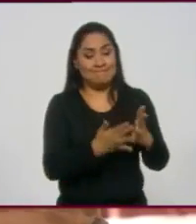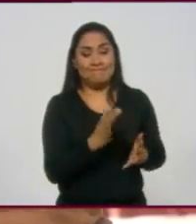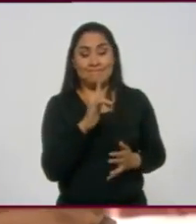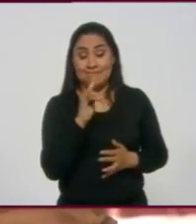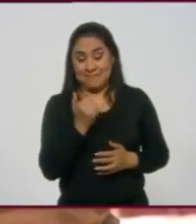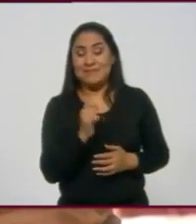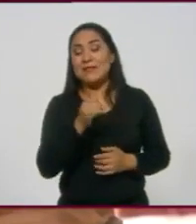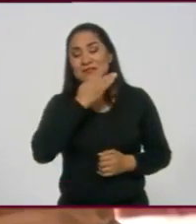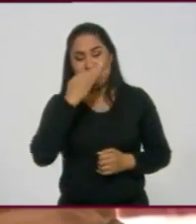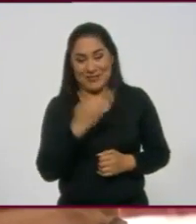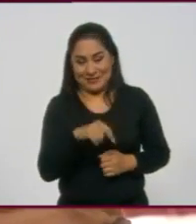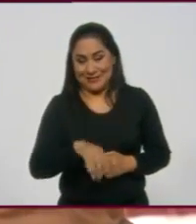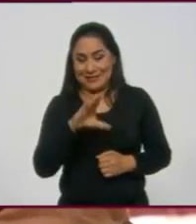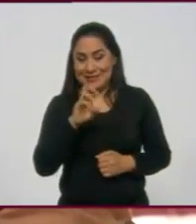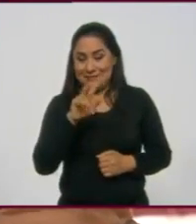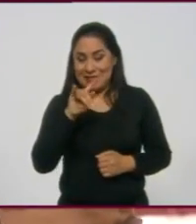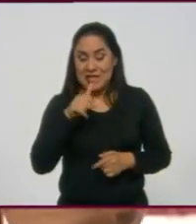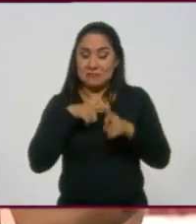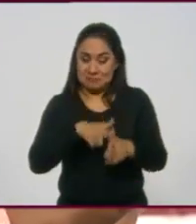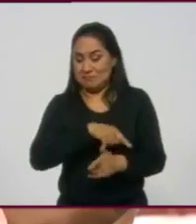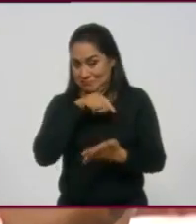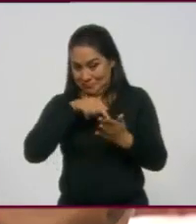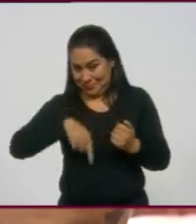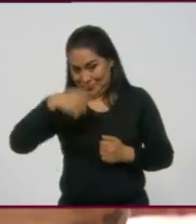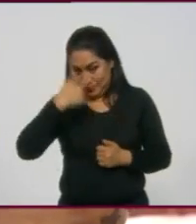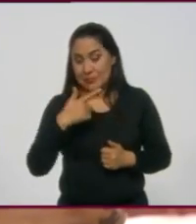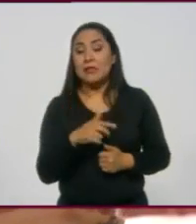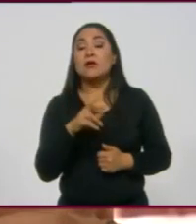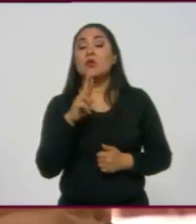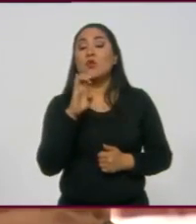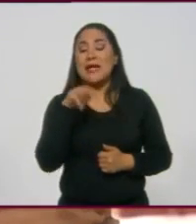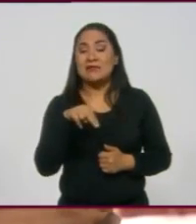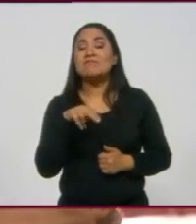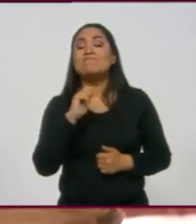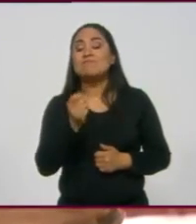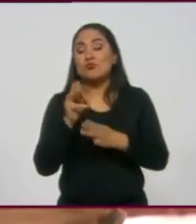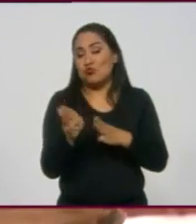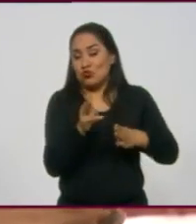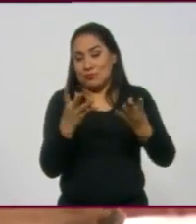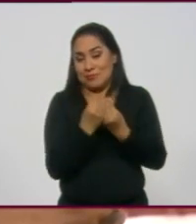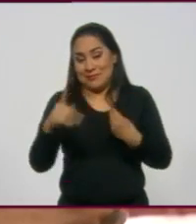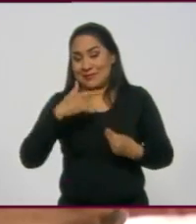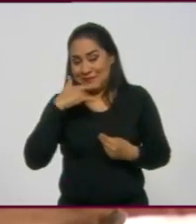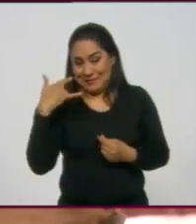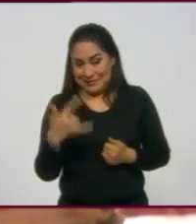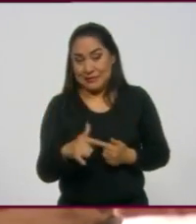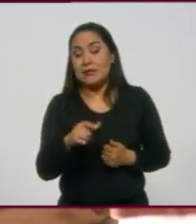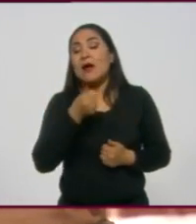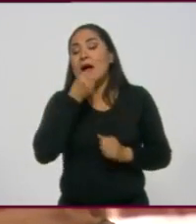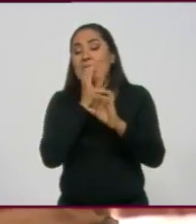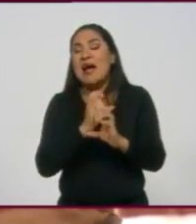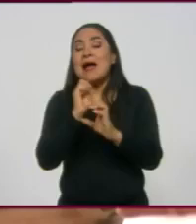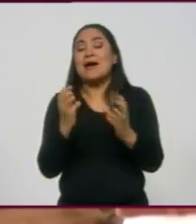La fiesta cervantina continúa esta noche en La Lóndiga. Rubén Albarrán hará lo propio con músicos chilenos. Rubén Albarrán es el vocalista